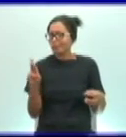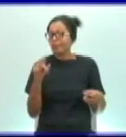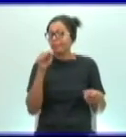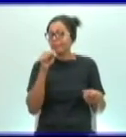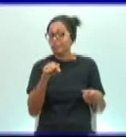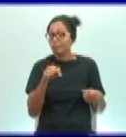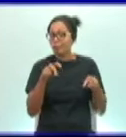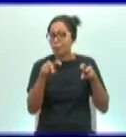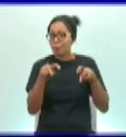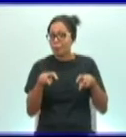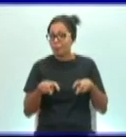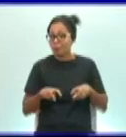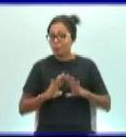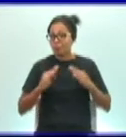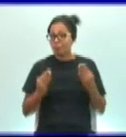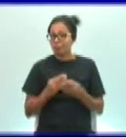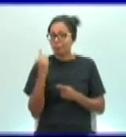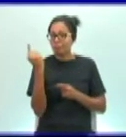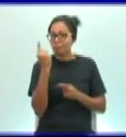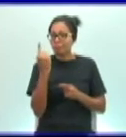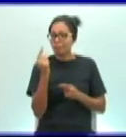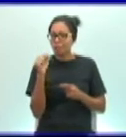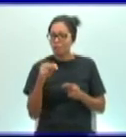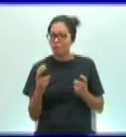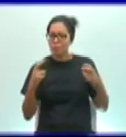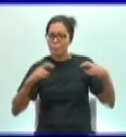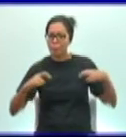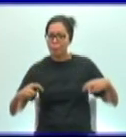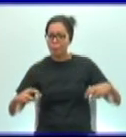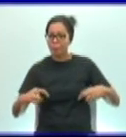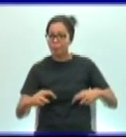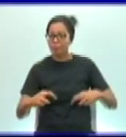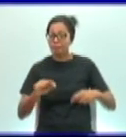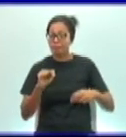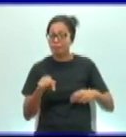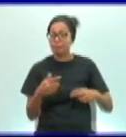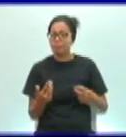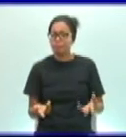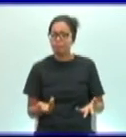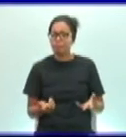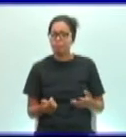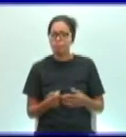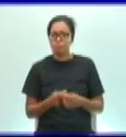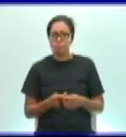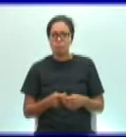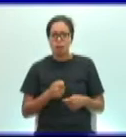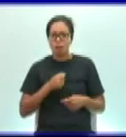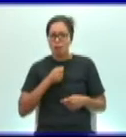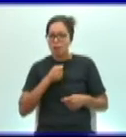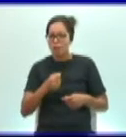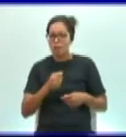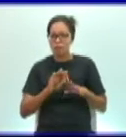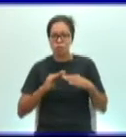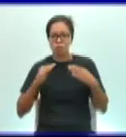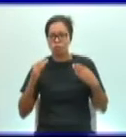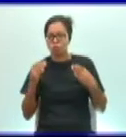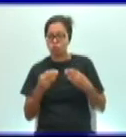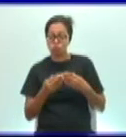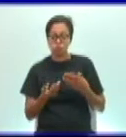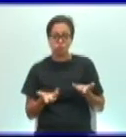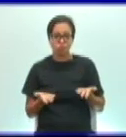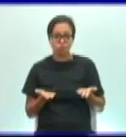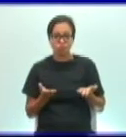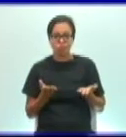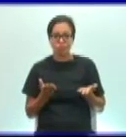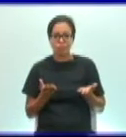Asamblea General Nacional, y allí se condena primero las calumnias y toda la actuación de esa OEA